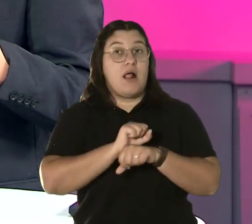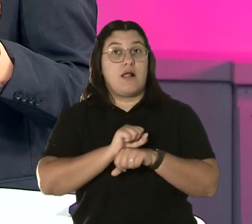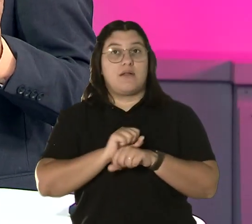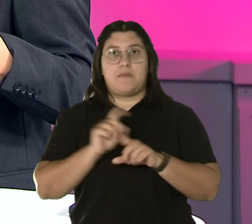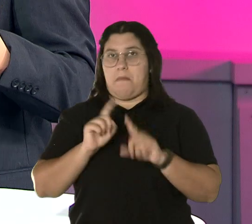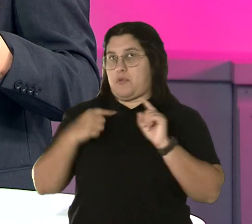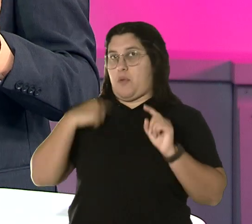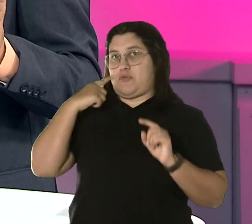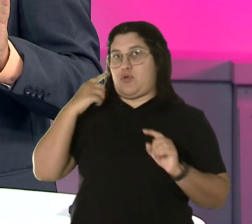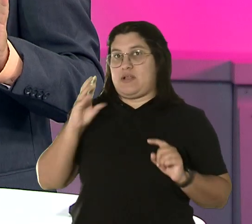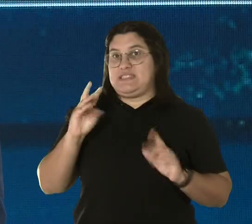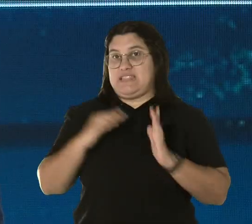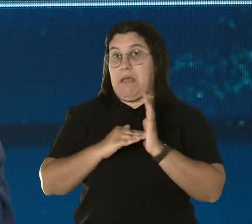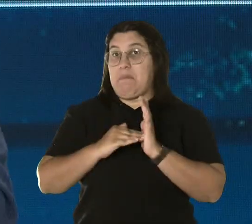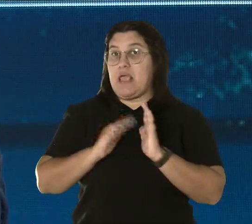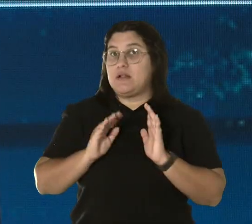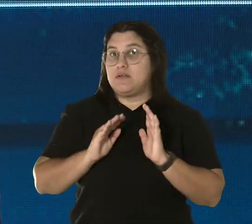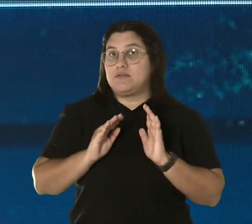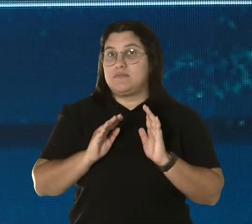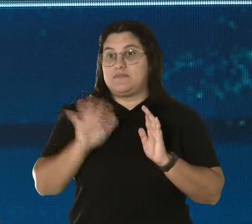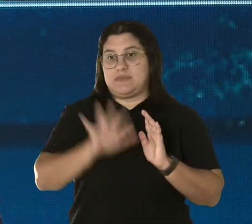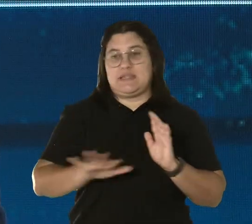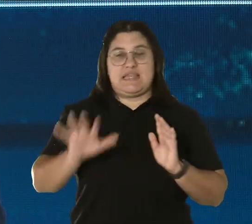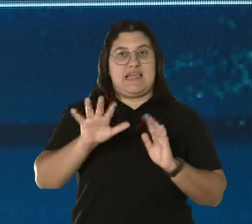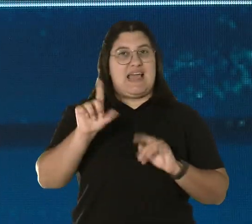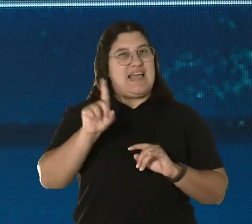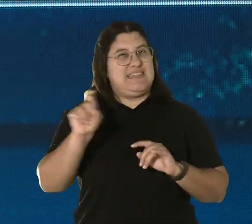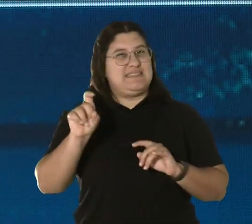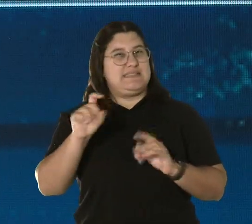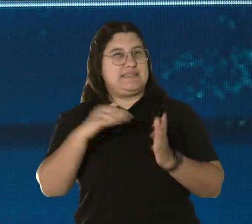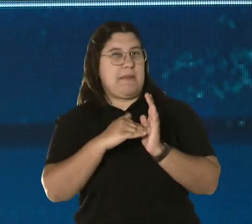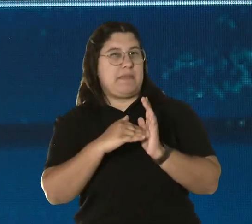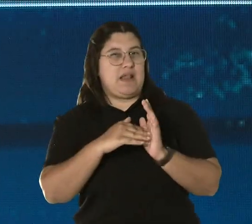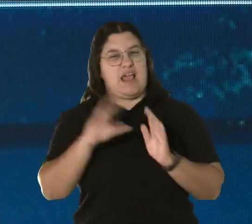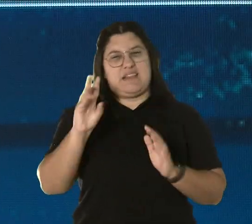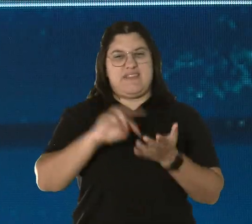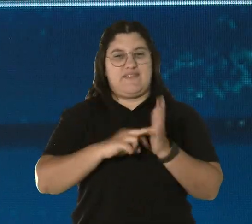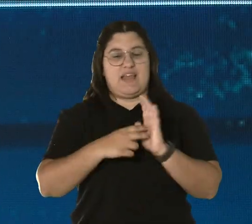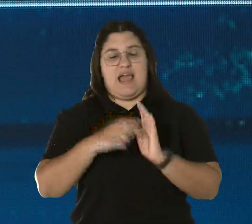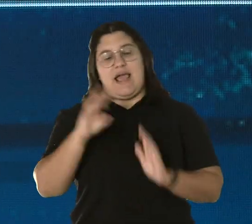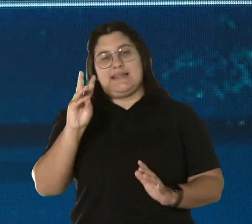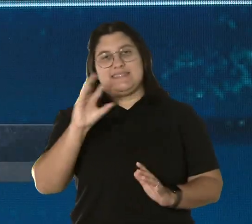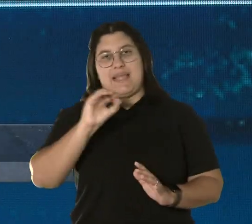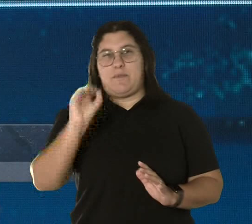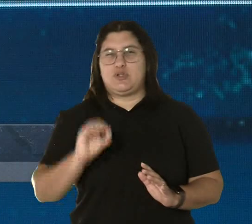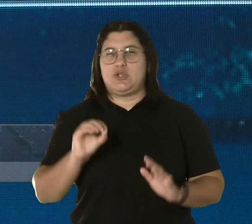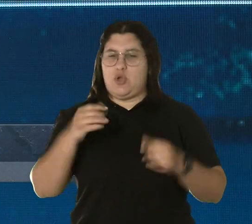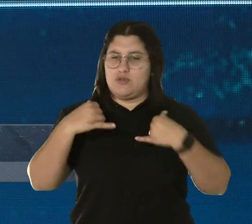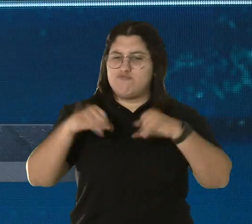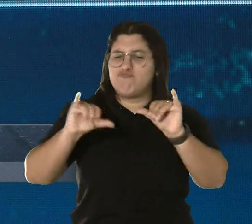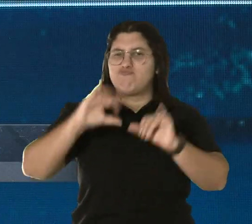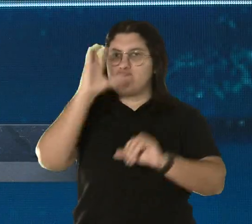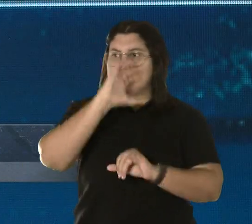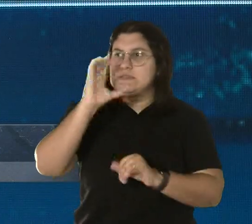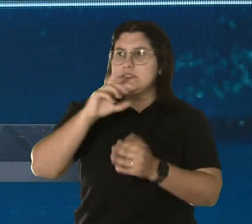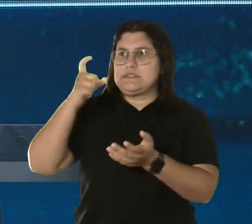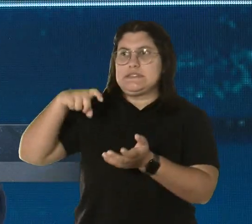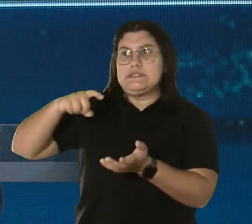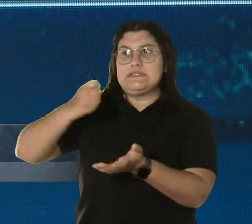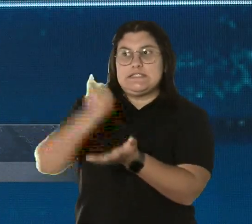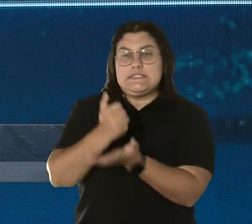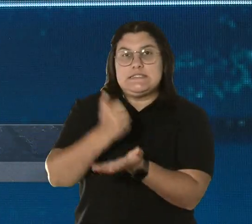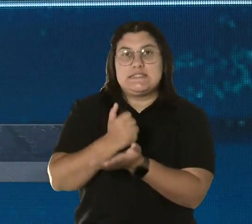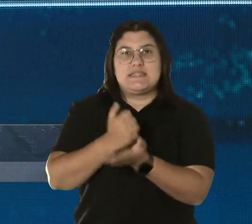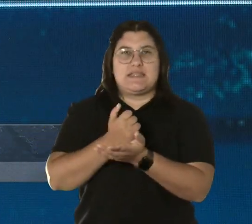yo considero que es mucho. 6,000 de 100,000 personas, tú sabes, un 6%. Y sí, todavía seguimos teniendo esa necesidad, mayormente